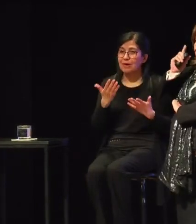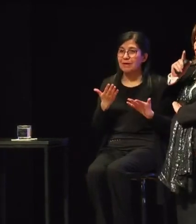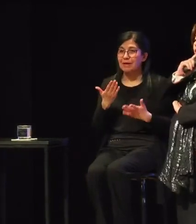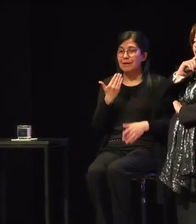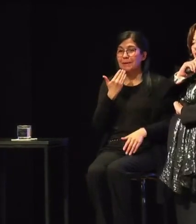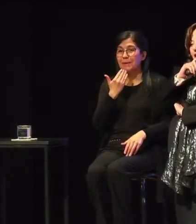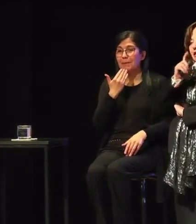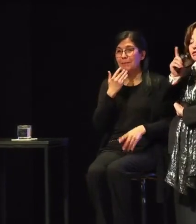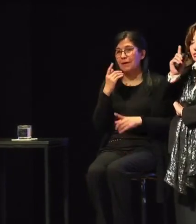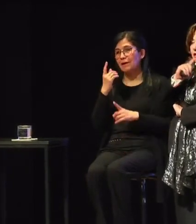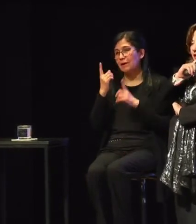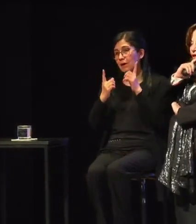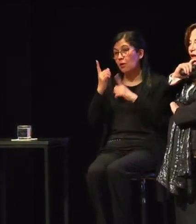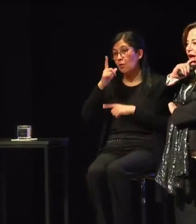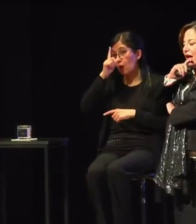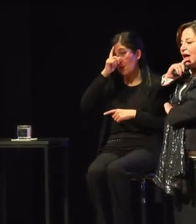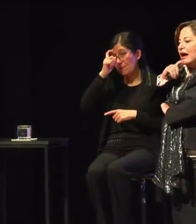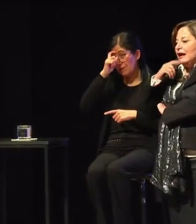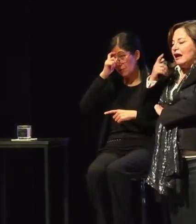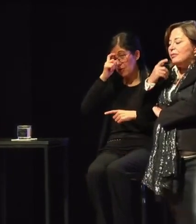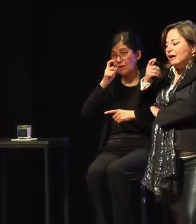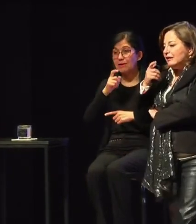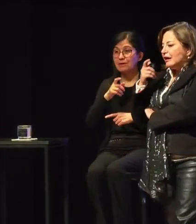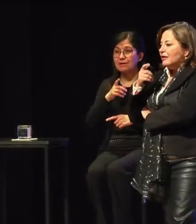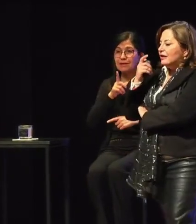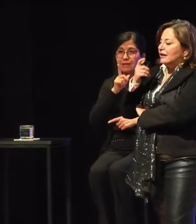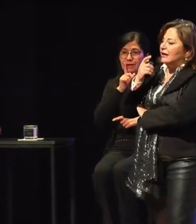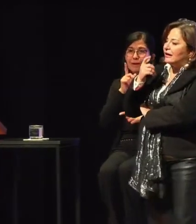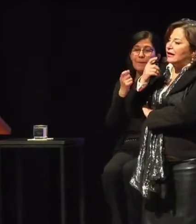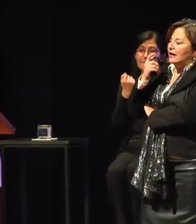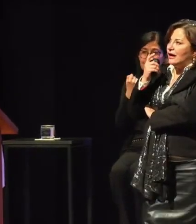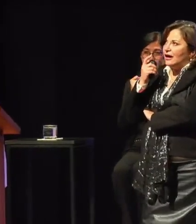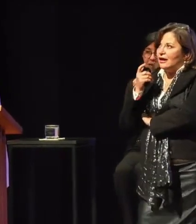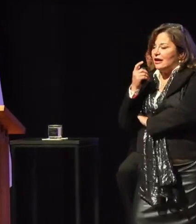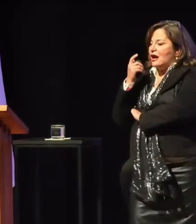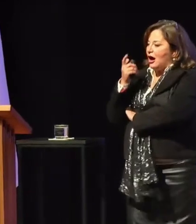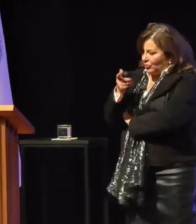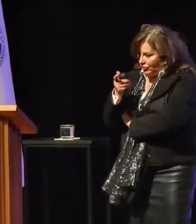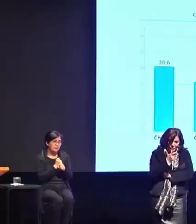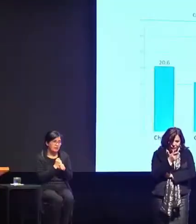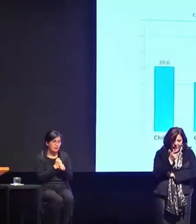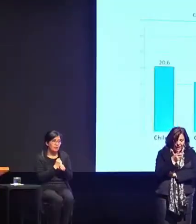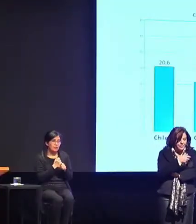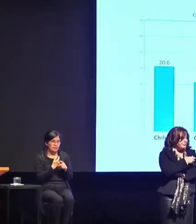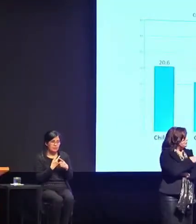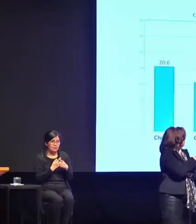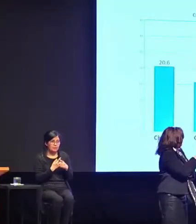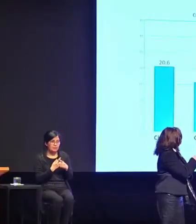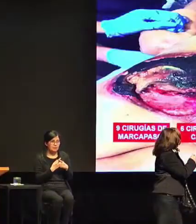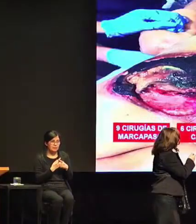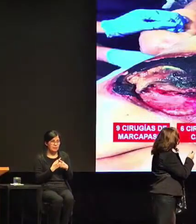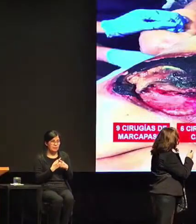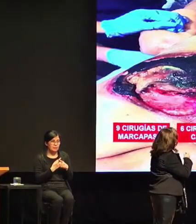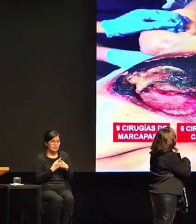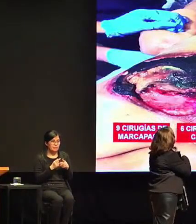Inclusive aquellos hospitales que están sometidos a las prácticas del RNA. ¿Ya?